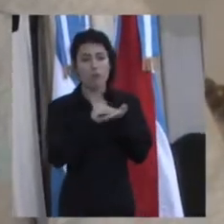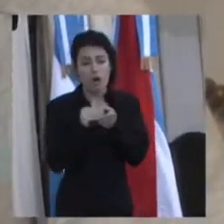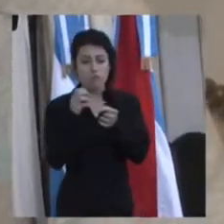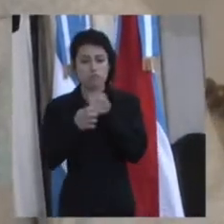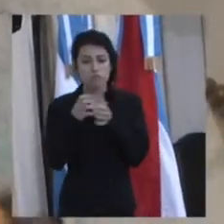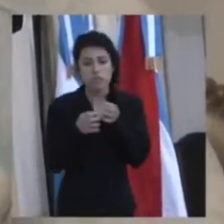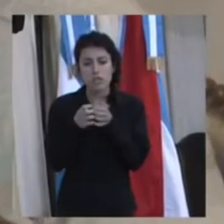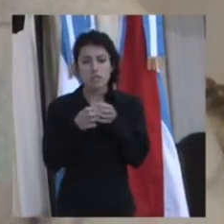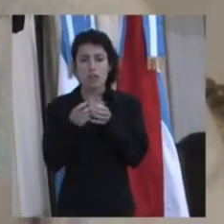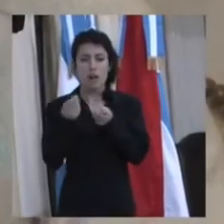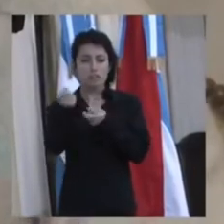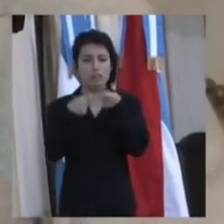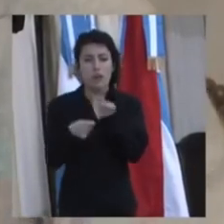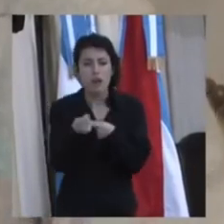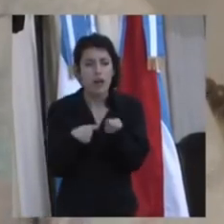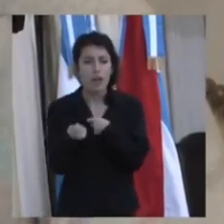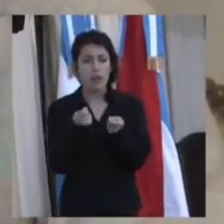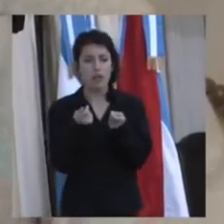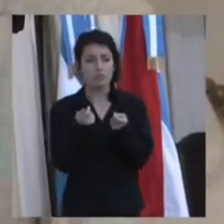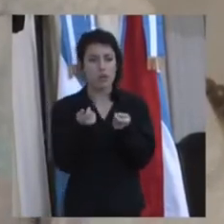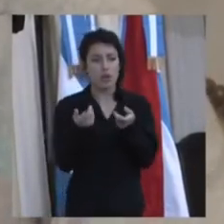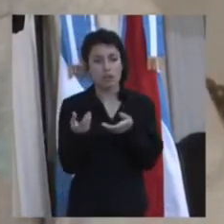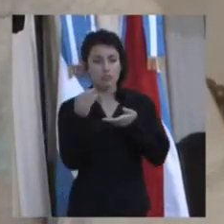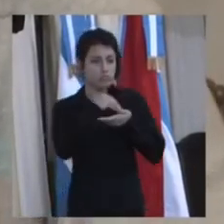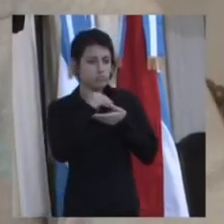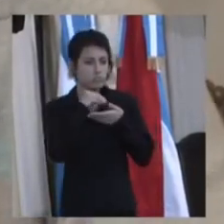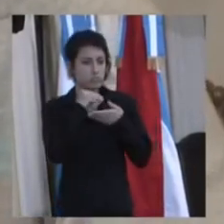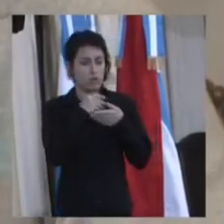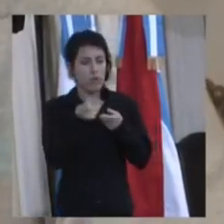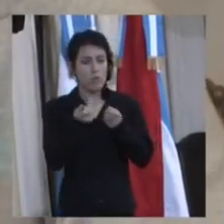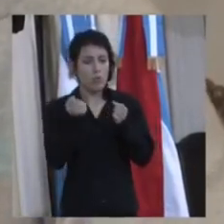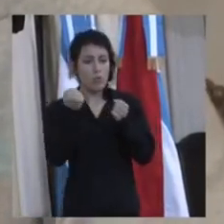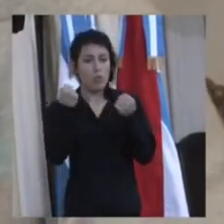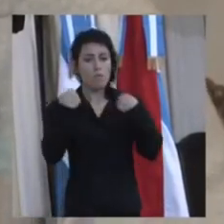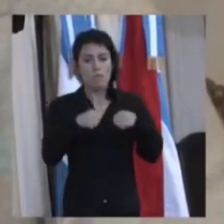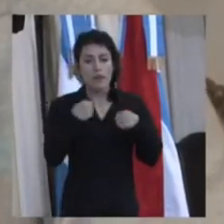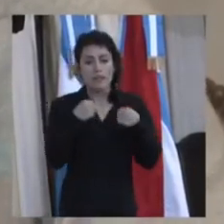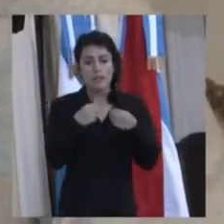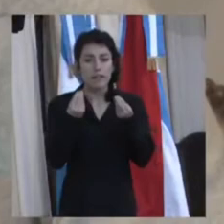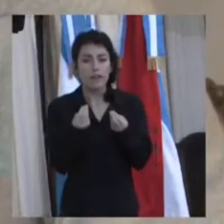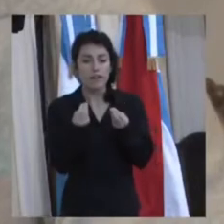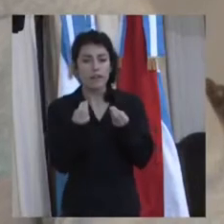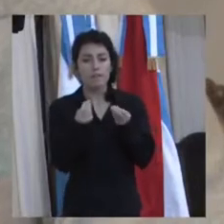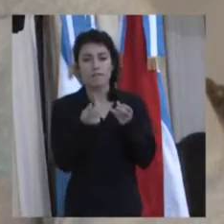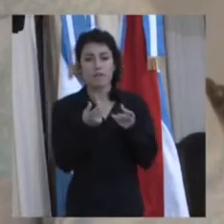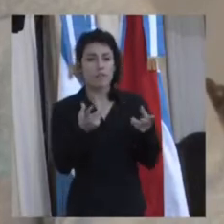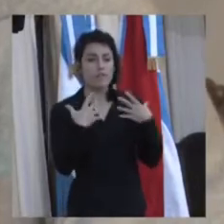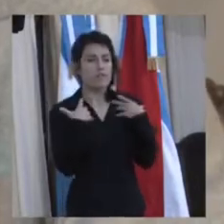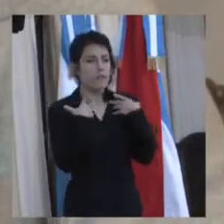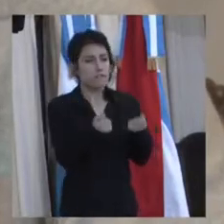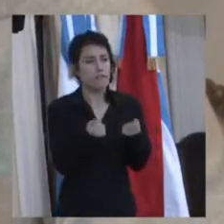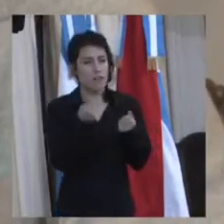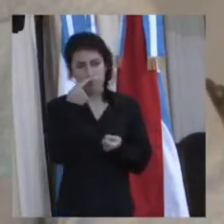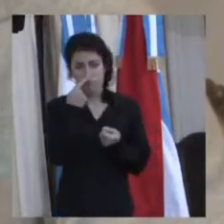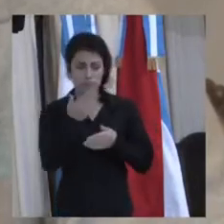industriales y capitalistas, quienes no ahorrarán ningún medio de los que aconsejan las prácticas leguleyas para defender los intereses